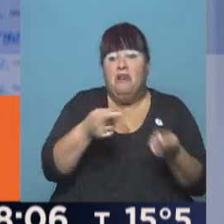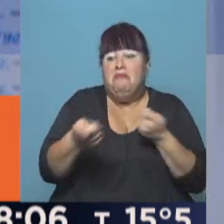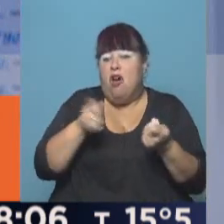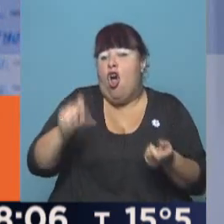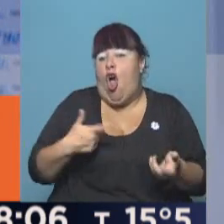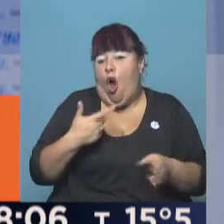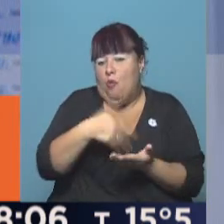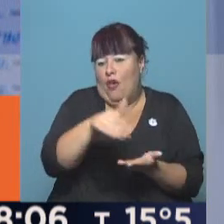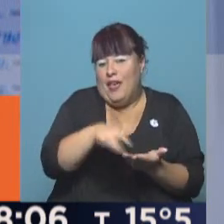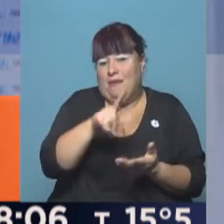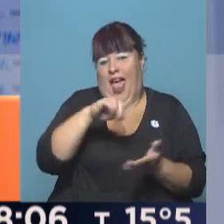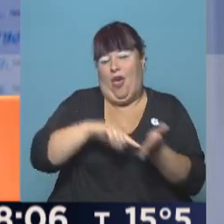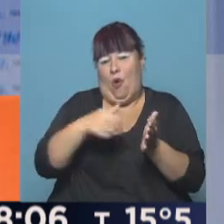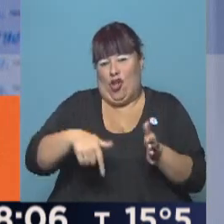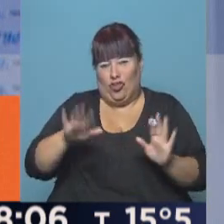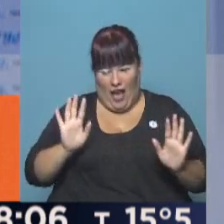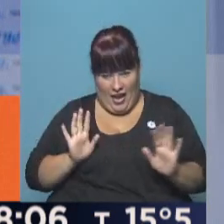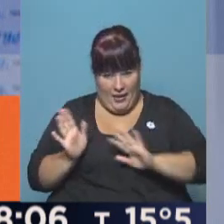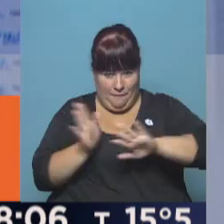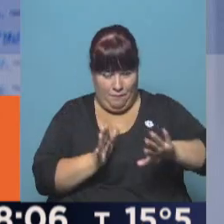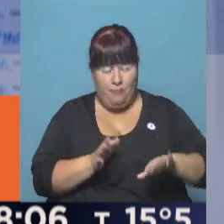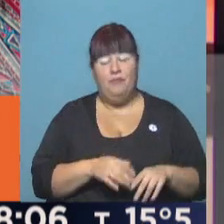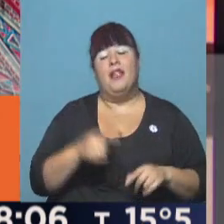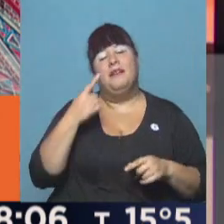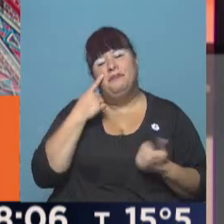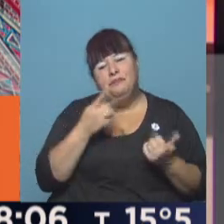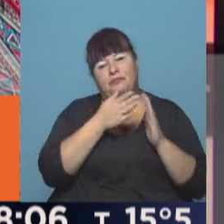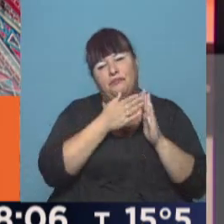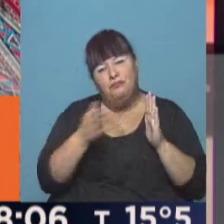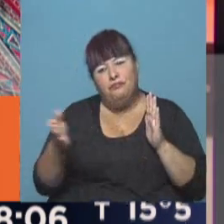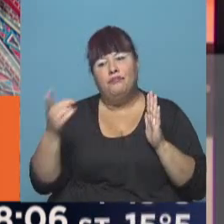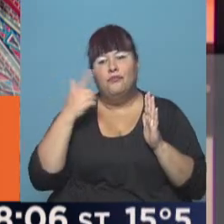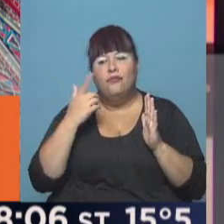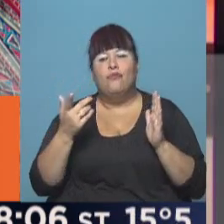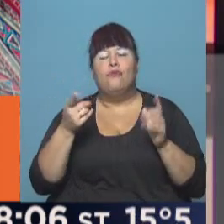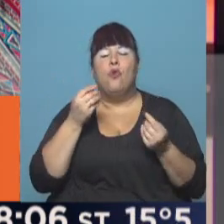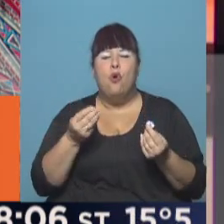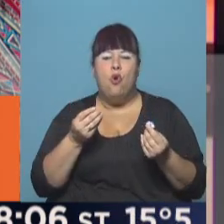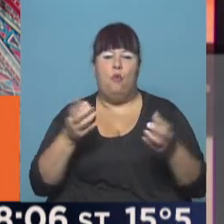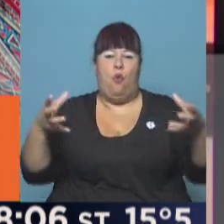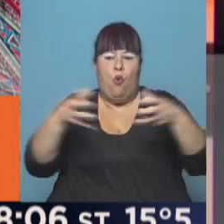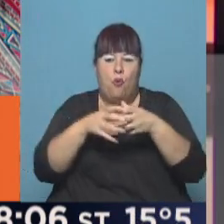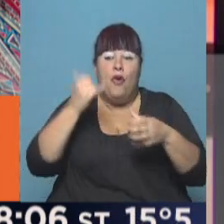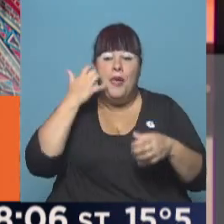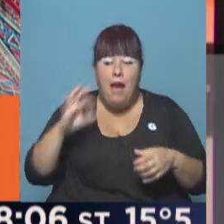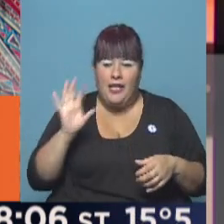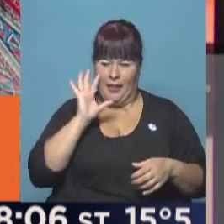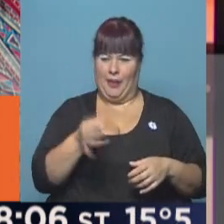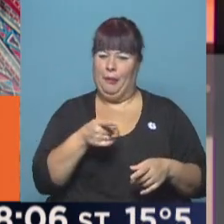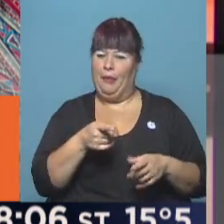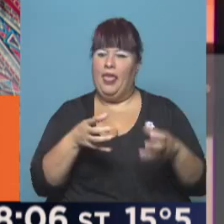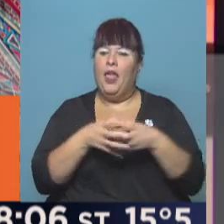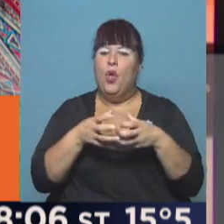comerciante marginal en la Plaza de Buenos Aires. Cuando vos vas mirando, revisando rápidamente la Junta de Mayo, te das cuenta